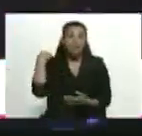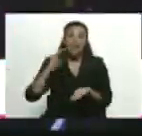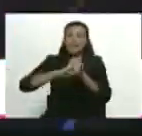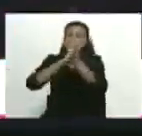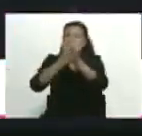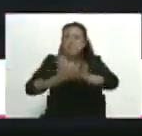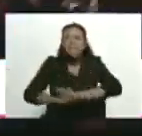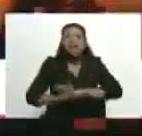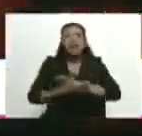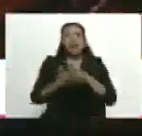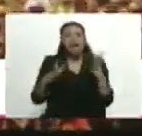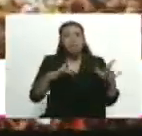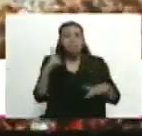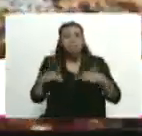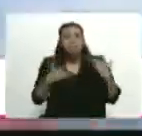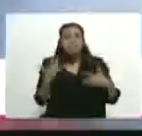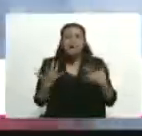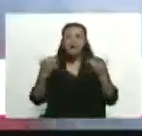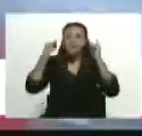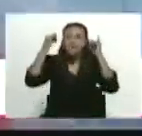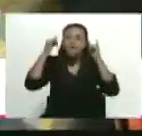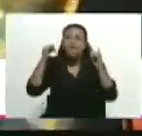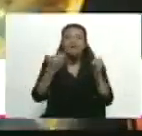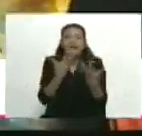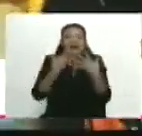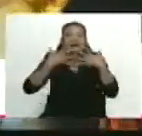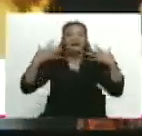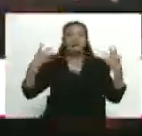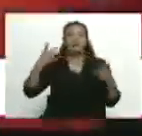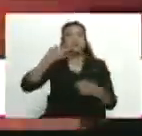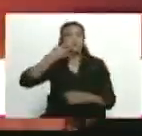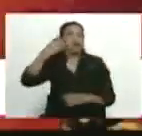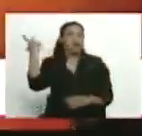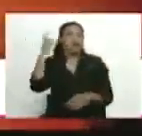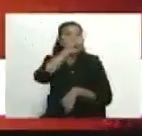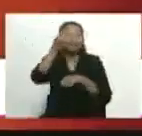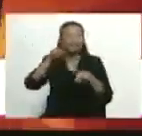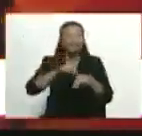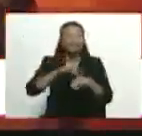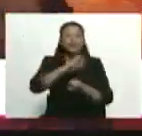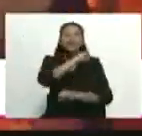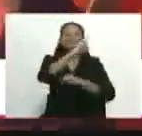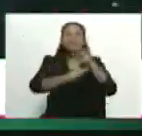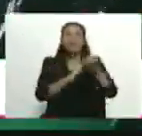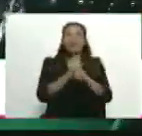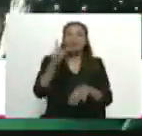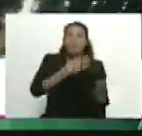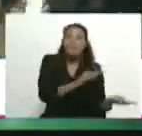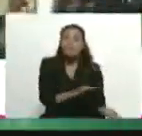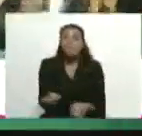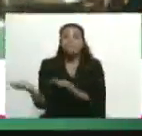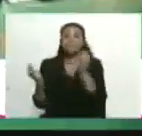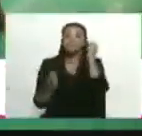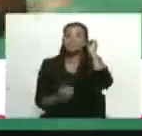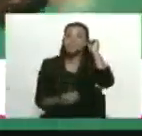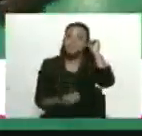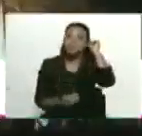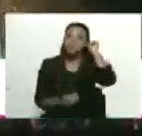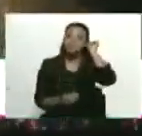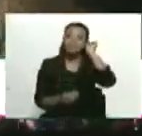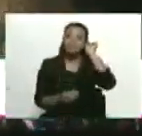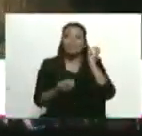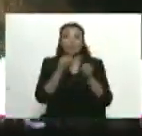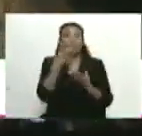fenomenal, ese cierre a nivel nacional con grandes artistas nacionales e internacionales, presidente. Correcto. Bueno,